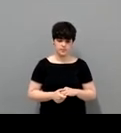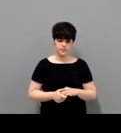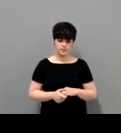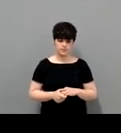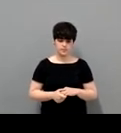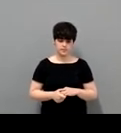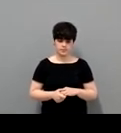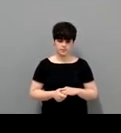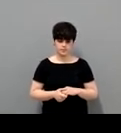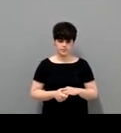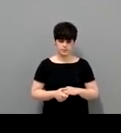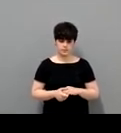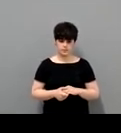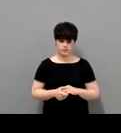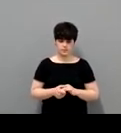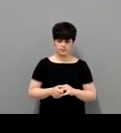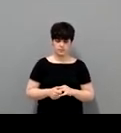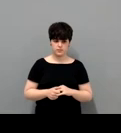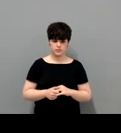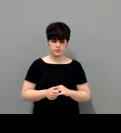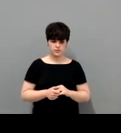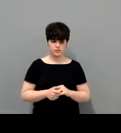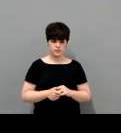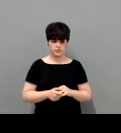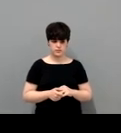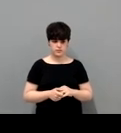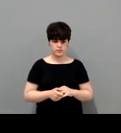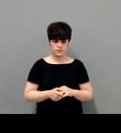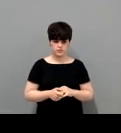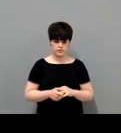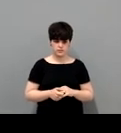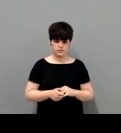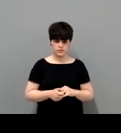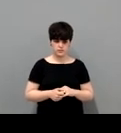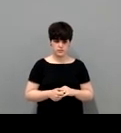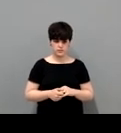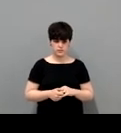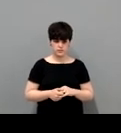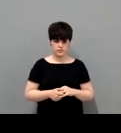Ella a mí no me dio una onda,